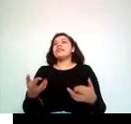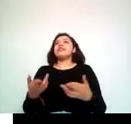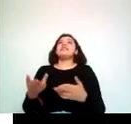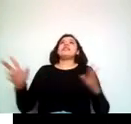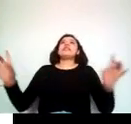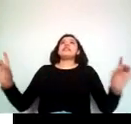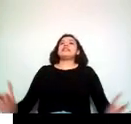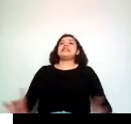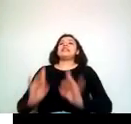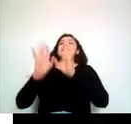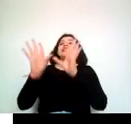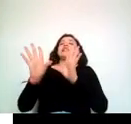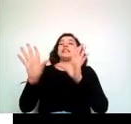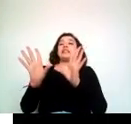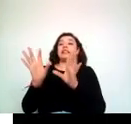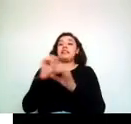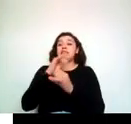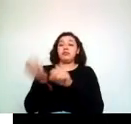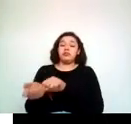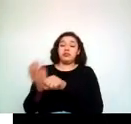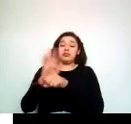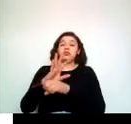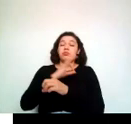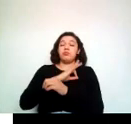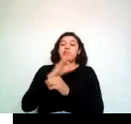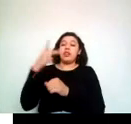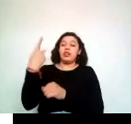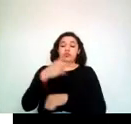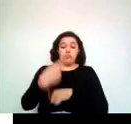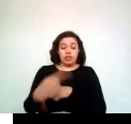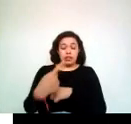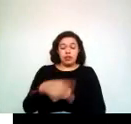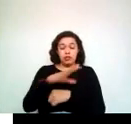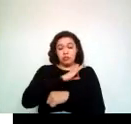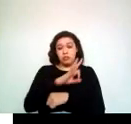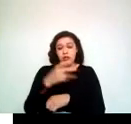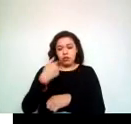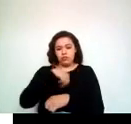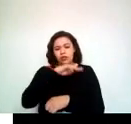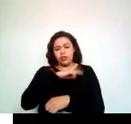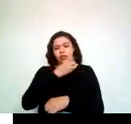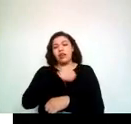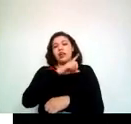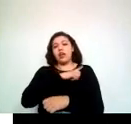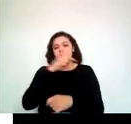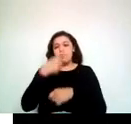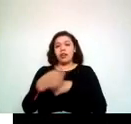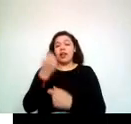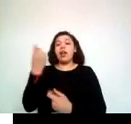acontecimiento, ¿no? Como es el COVID, que sí puede poner en riesgo nuestra vida o nuestra salud y que en algunos casos